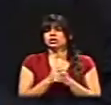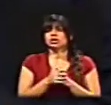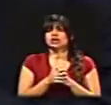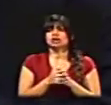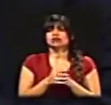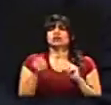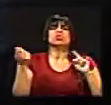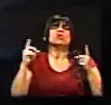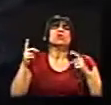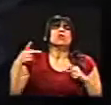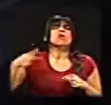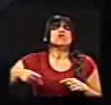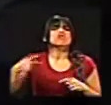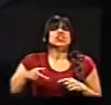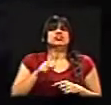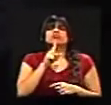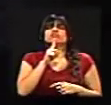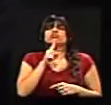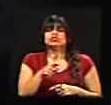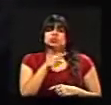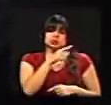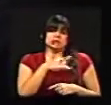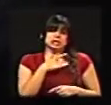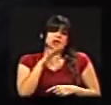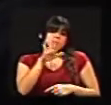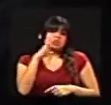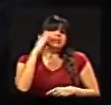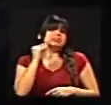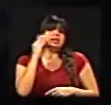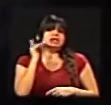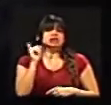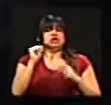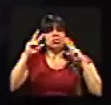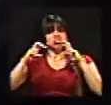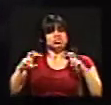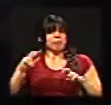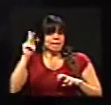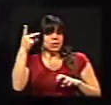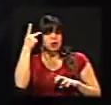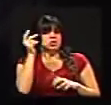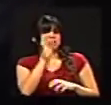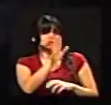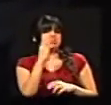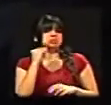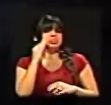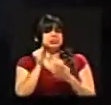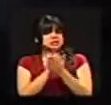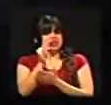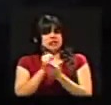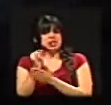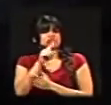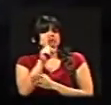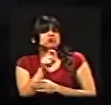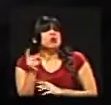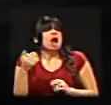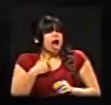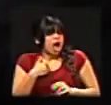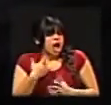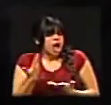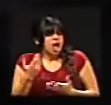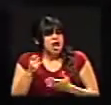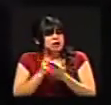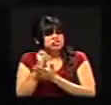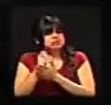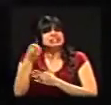¿Qué riesgo efectivamente siente usted desde su experiencia como analista político e investigador de que se haga